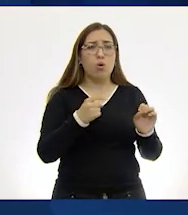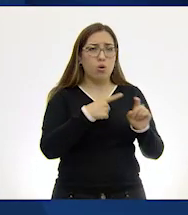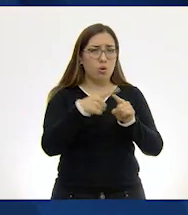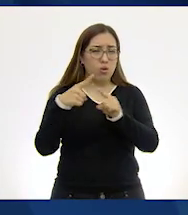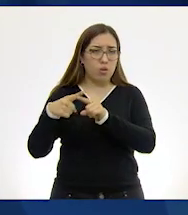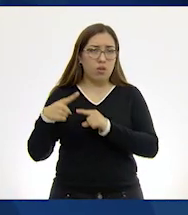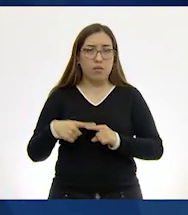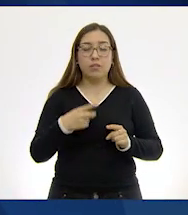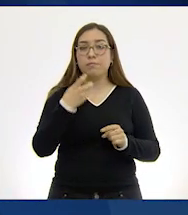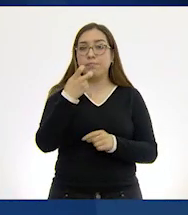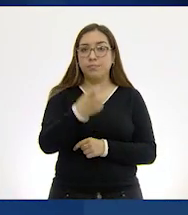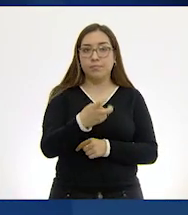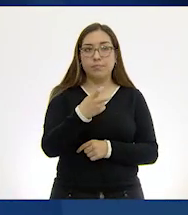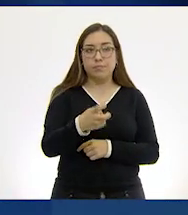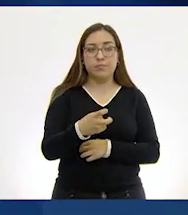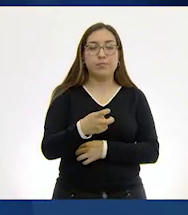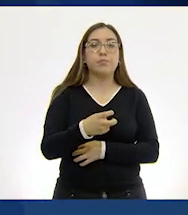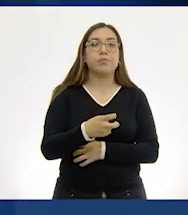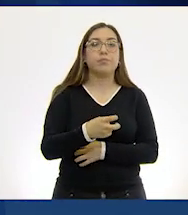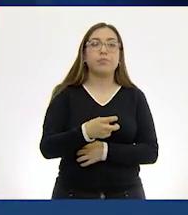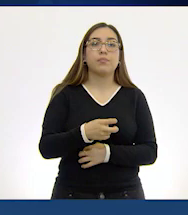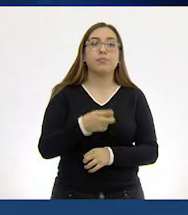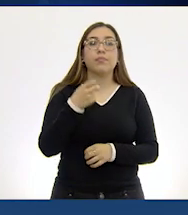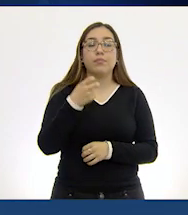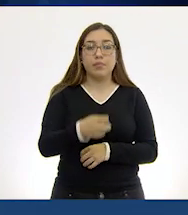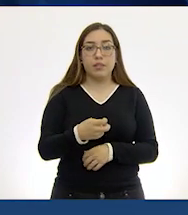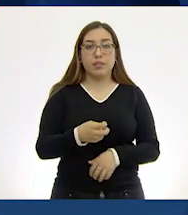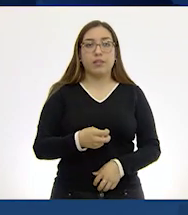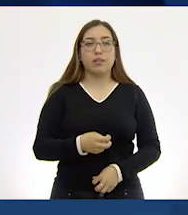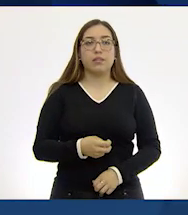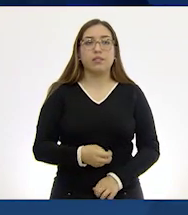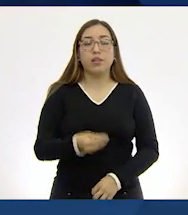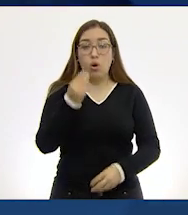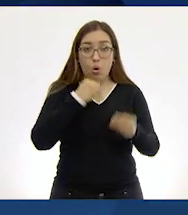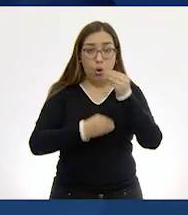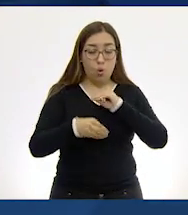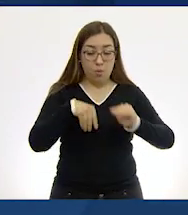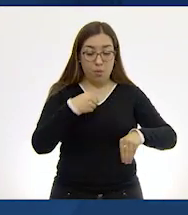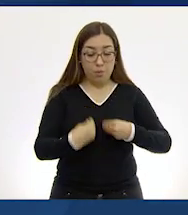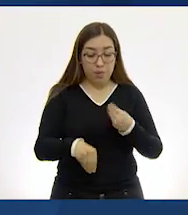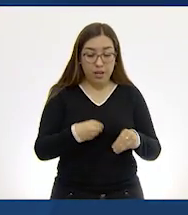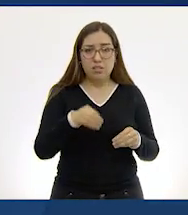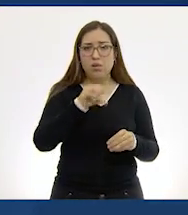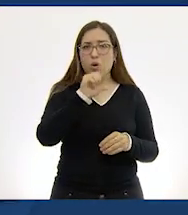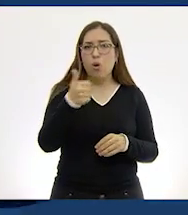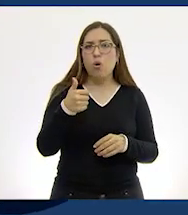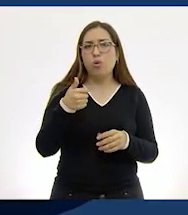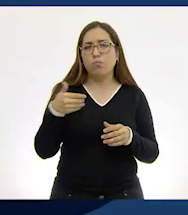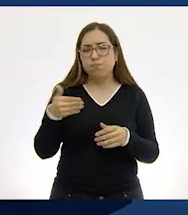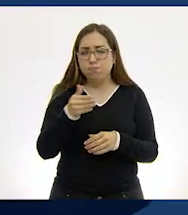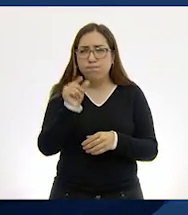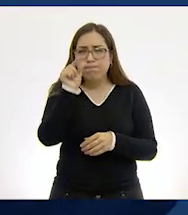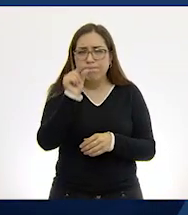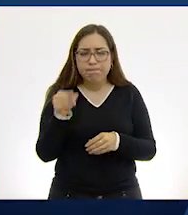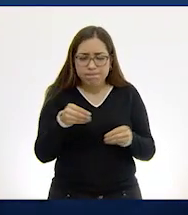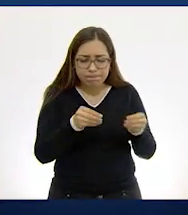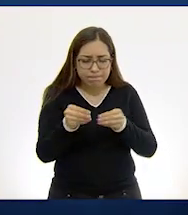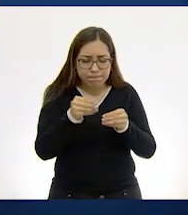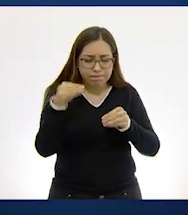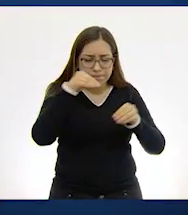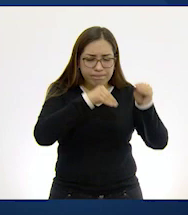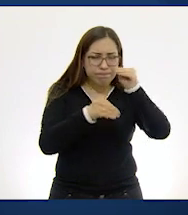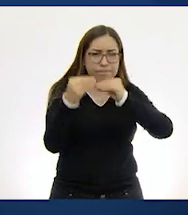en micropartículas, el plancton se lo come, al plancton se lo come el zooplancton, pececito, las sardinas, a las sardinas se las come el atún, y se